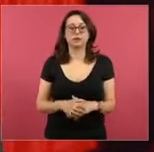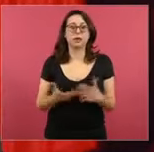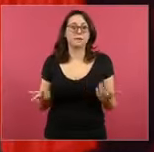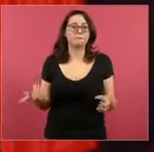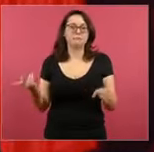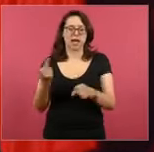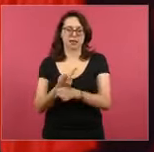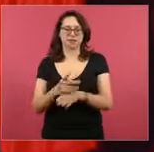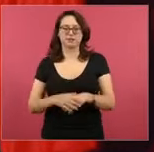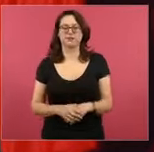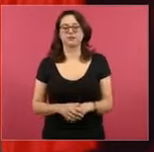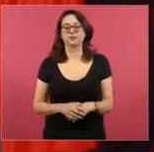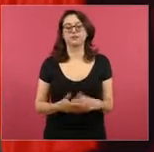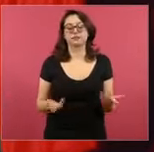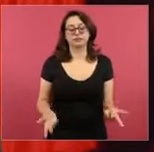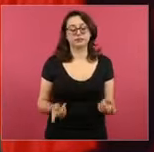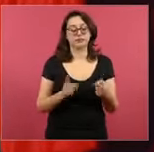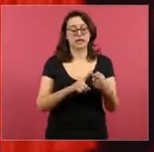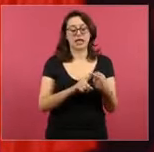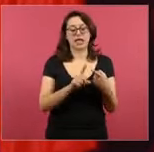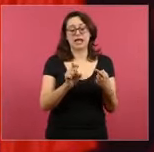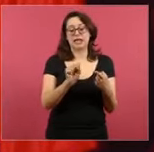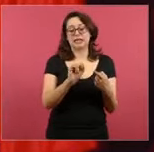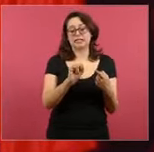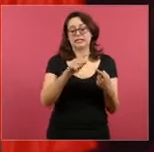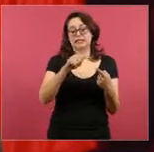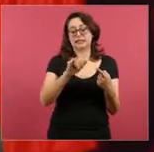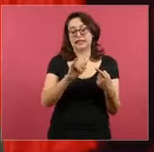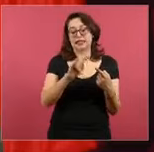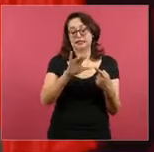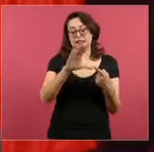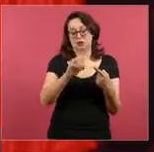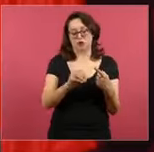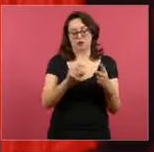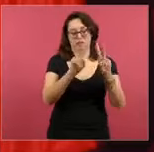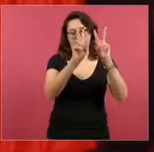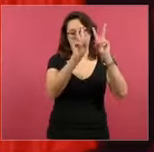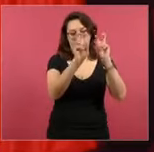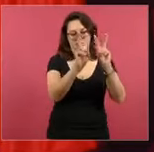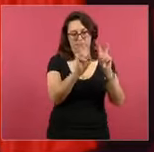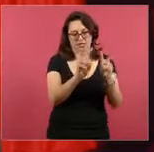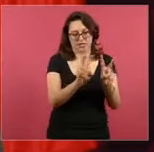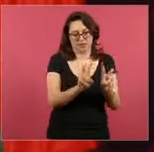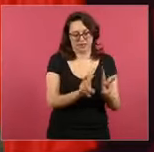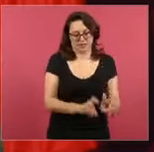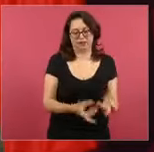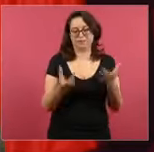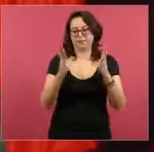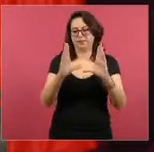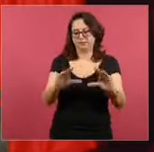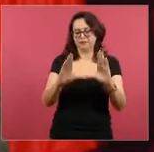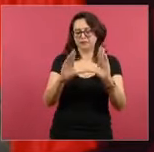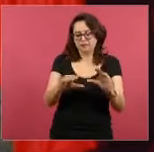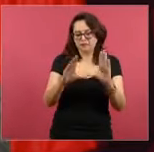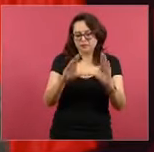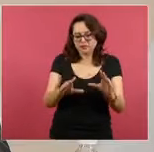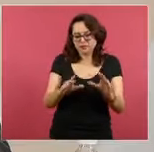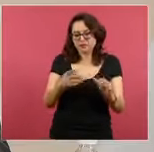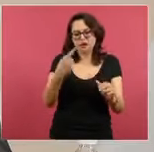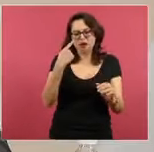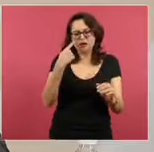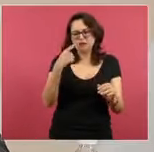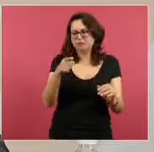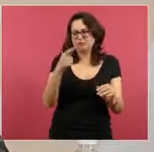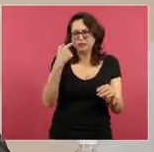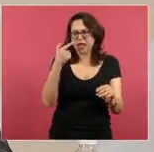dentro de los contenidos de observancia general del programa sintético, es ahí donde las maestras, los maestros van a aportar,